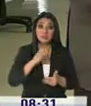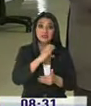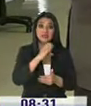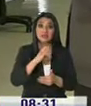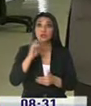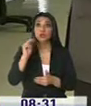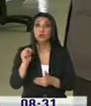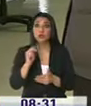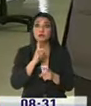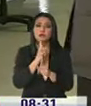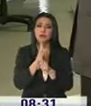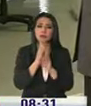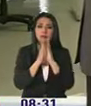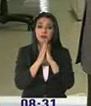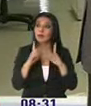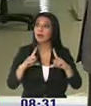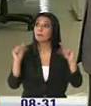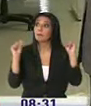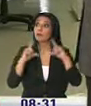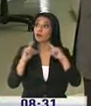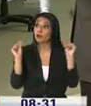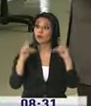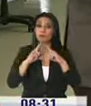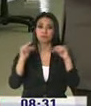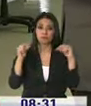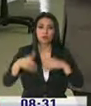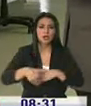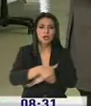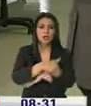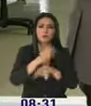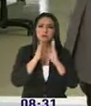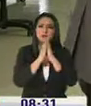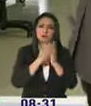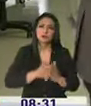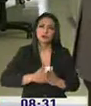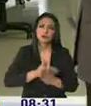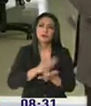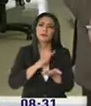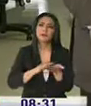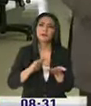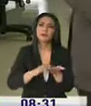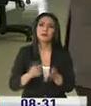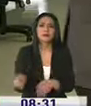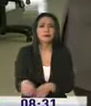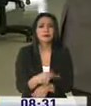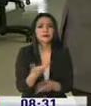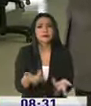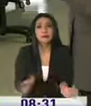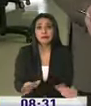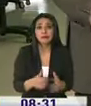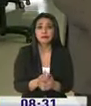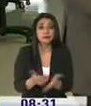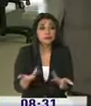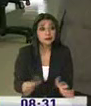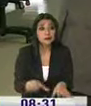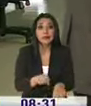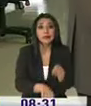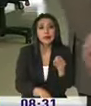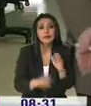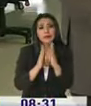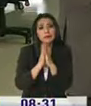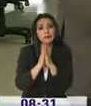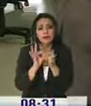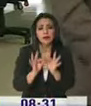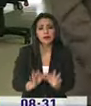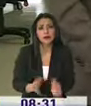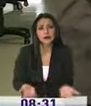salió bien quiteño. La Japón es, ¿no? O sea, no sean malitos, ¿no? Y salió bien quiteño, venga arreglando la... Ya hicieron el favor de estar dañando, venga